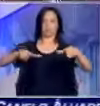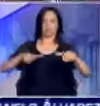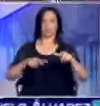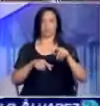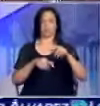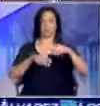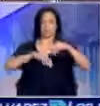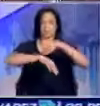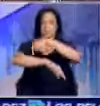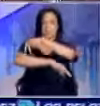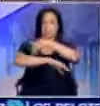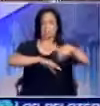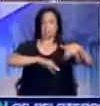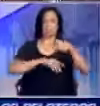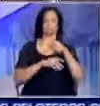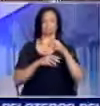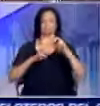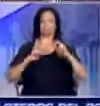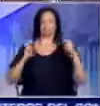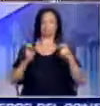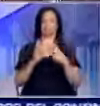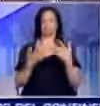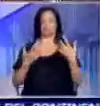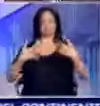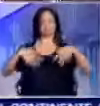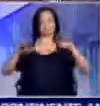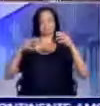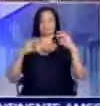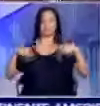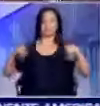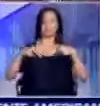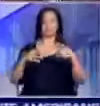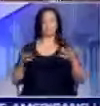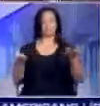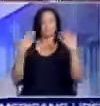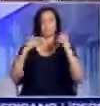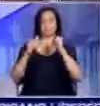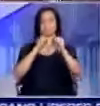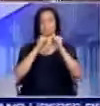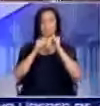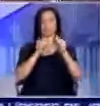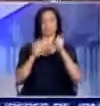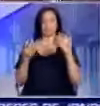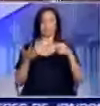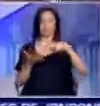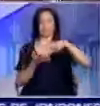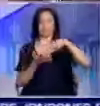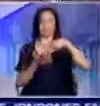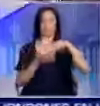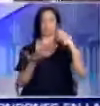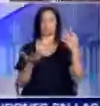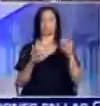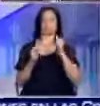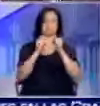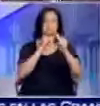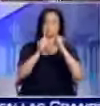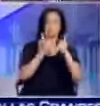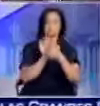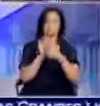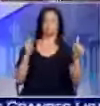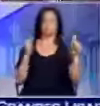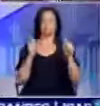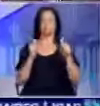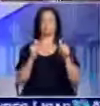la cera sentarse en el barrio y guar charara y vamos a beber y lo que sea lo que sea bebida que sea